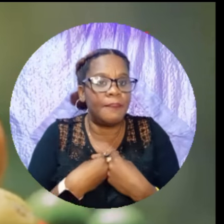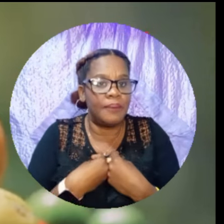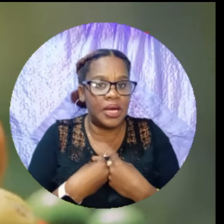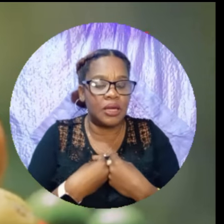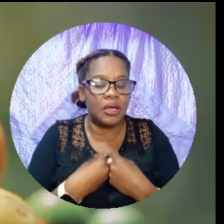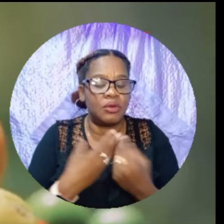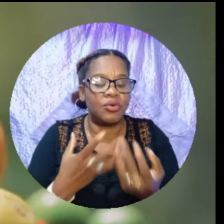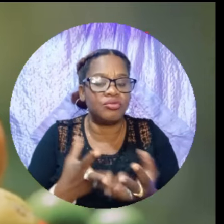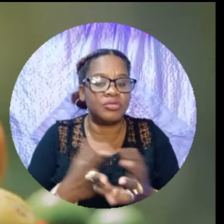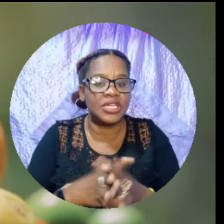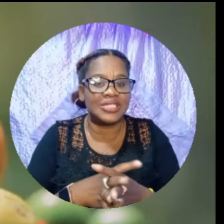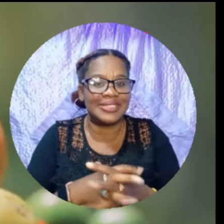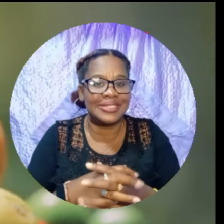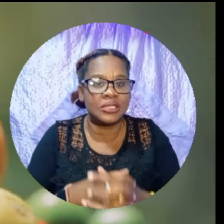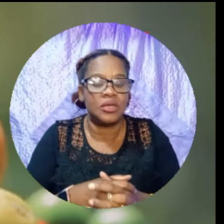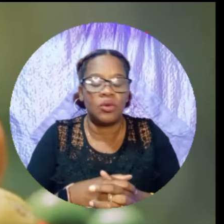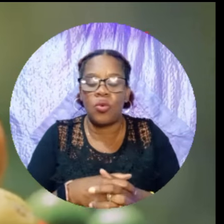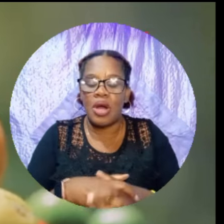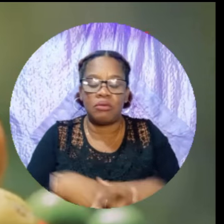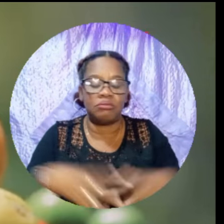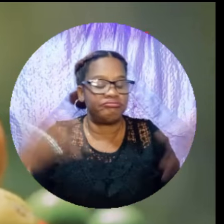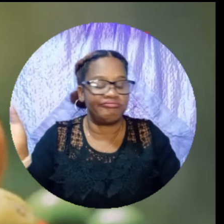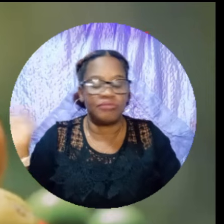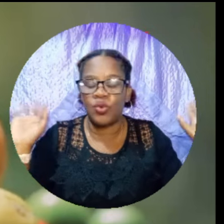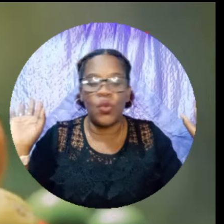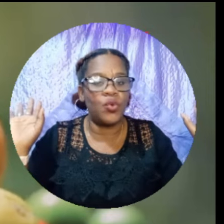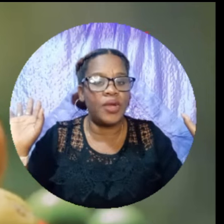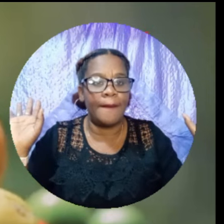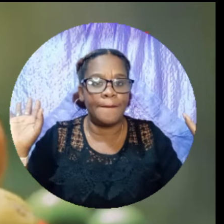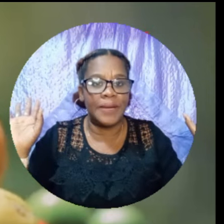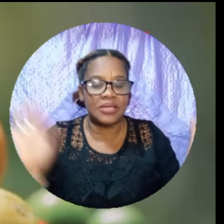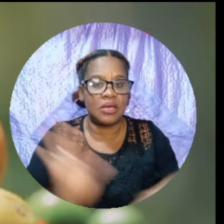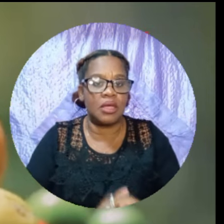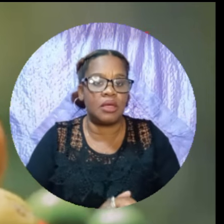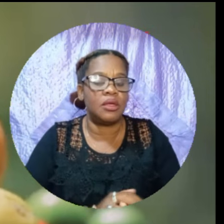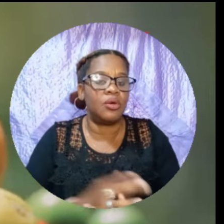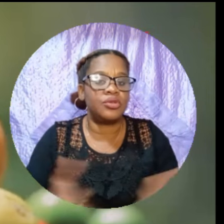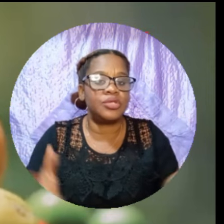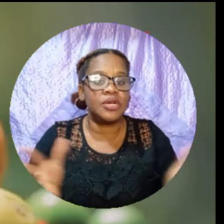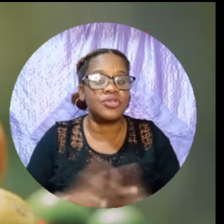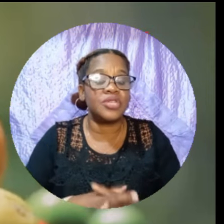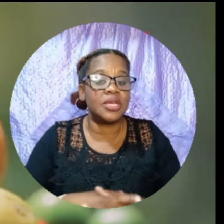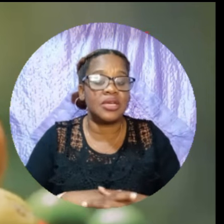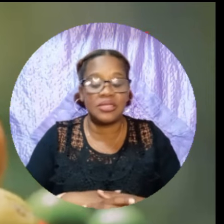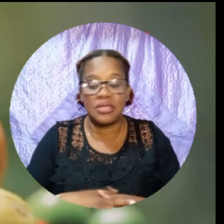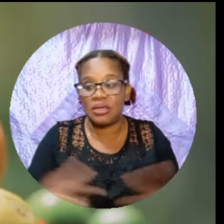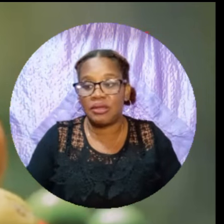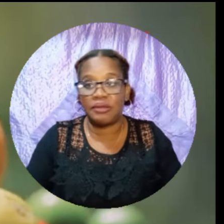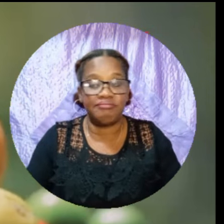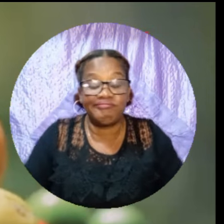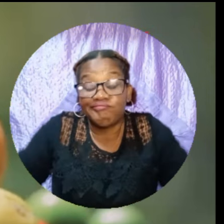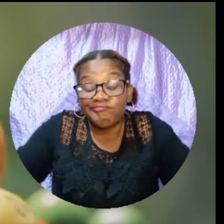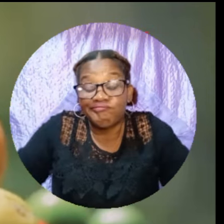propia marca con Nestlé. ¡Wow! Una pasada. Otra cosa que hace